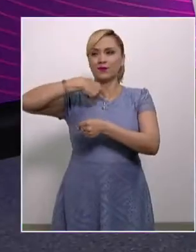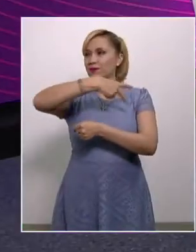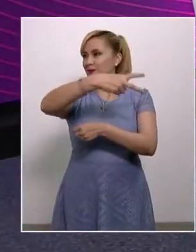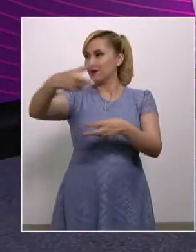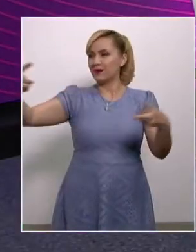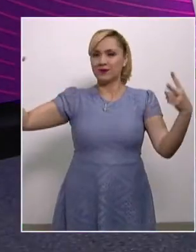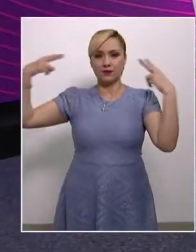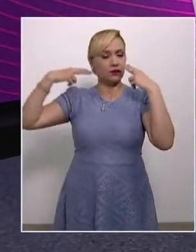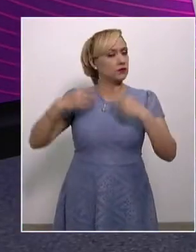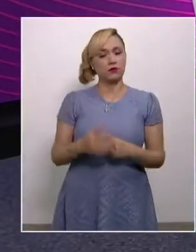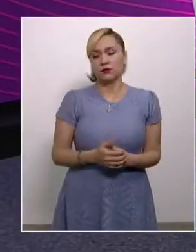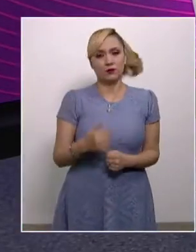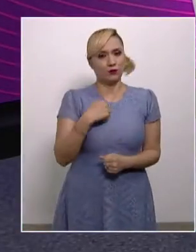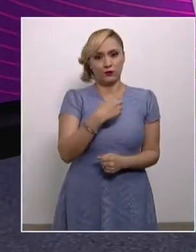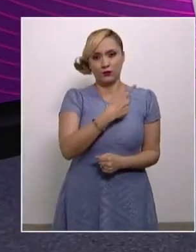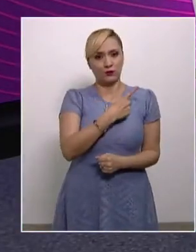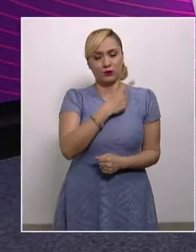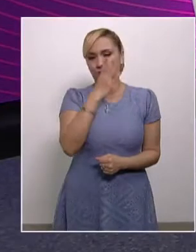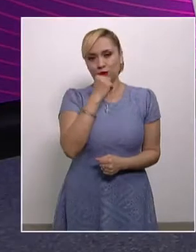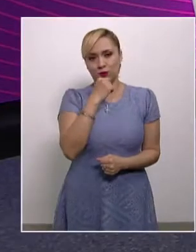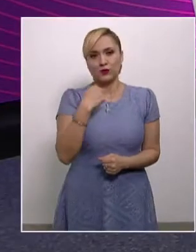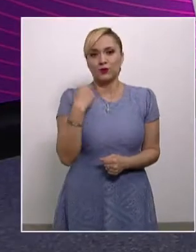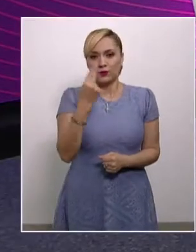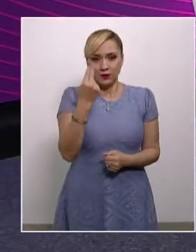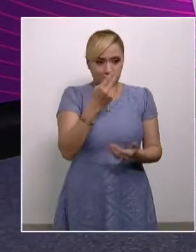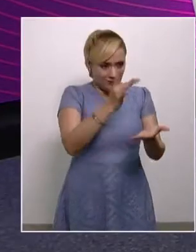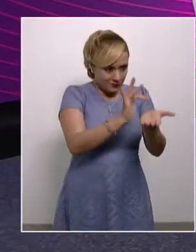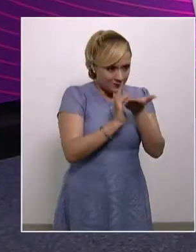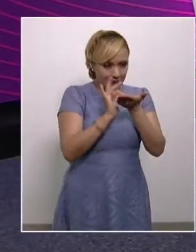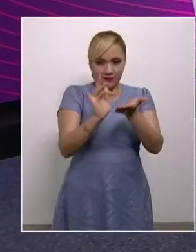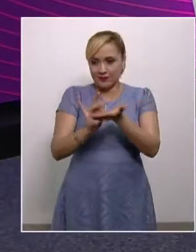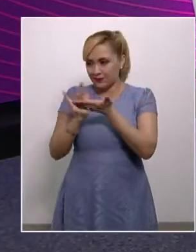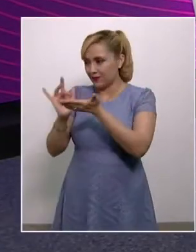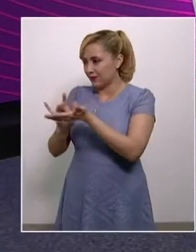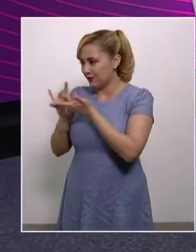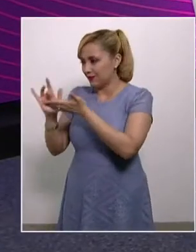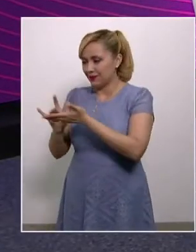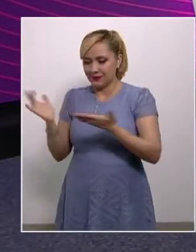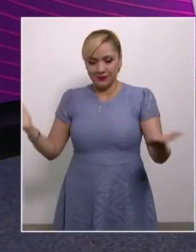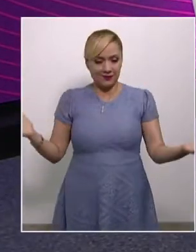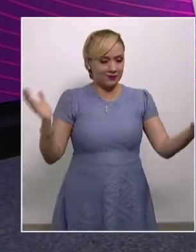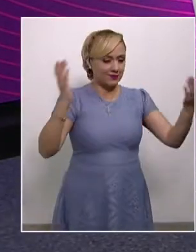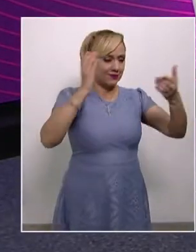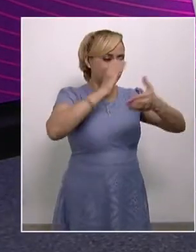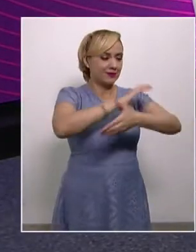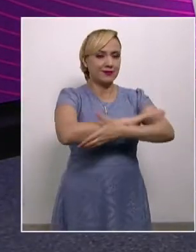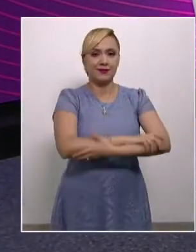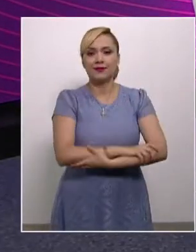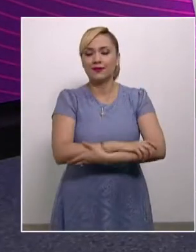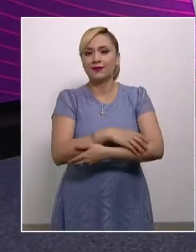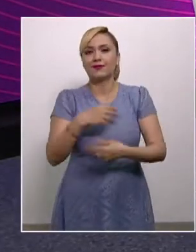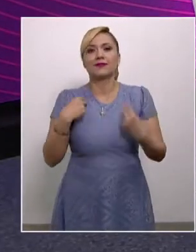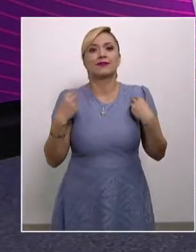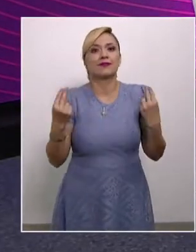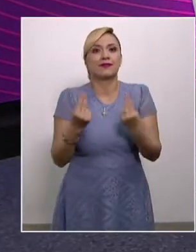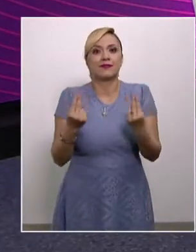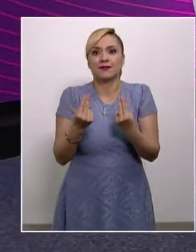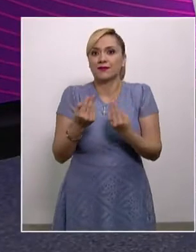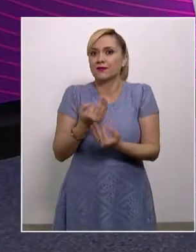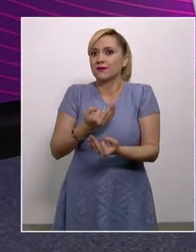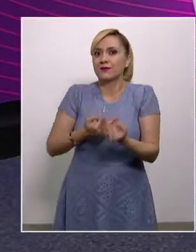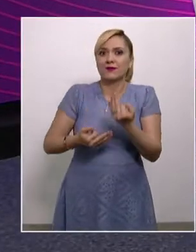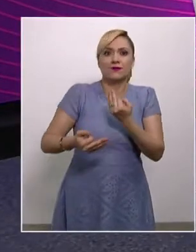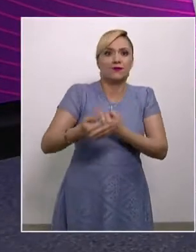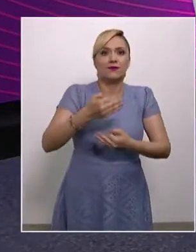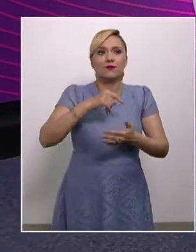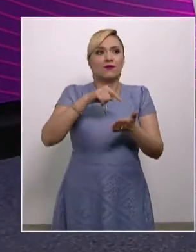Sino es de, yo solo no puedo hacer. Yo necesito de ustedes, necesito de IMUMI, necesito de ACNUR, necesito de CICR, necesito de los